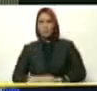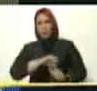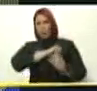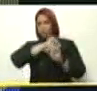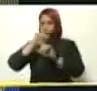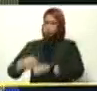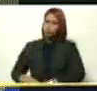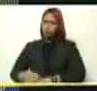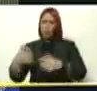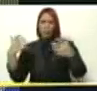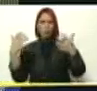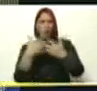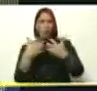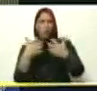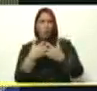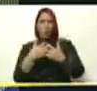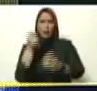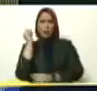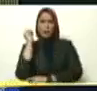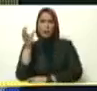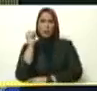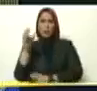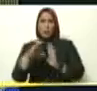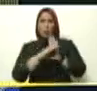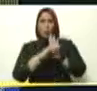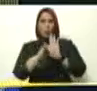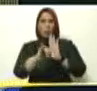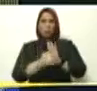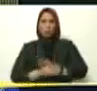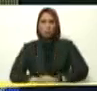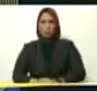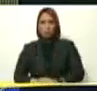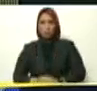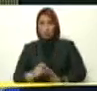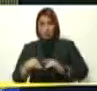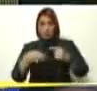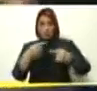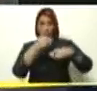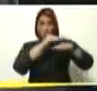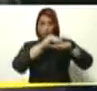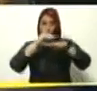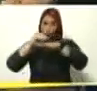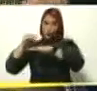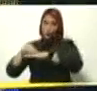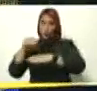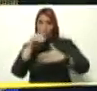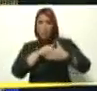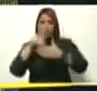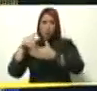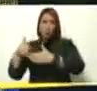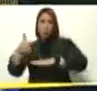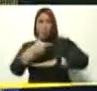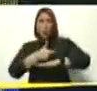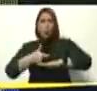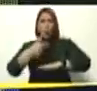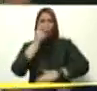Derrotamos la guarimba con la Asamblea Constituyente y luego convocamos las elecciones de gobernadores,